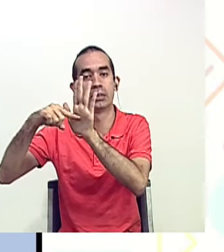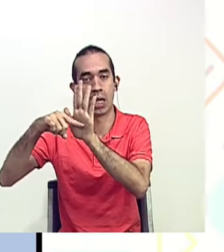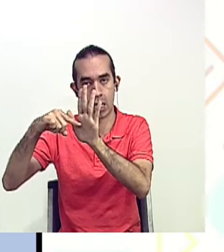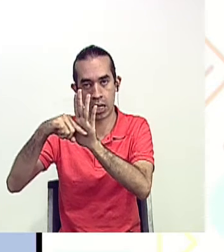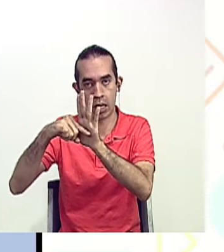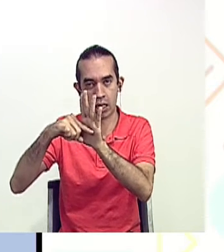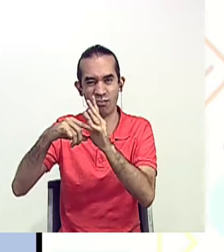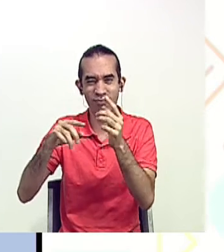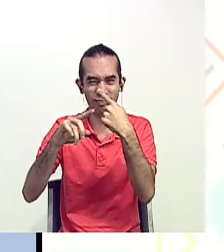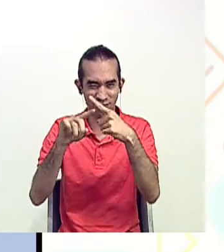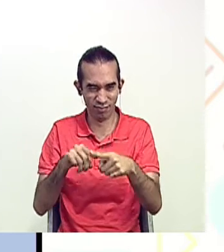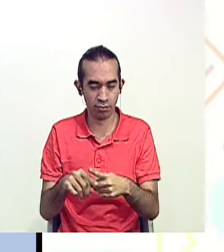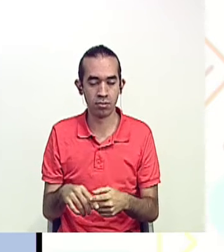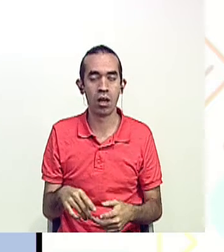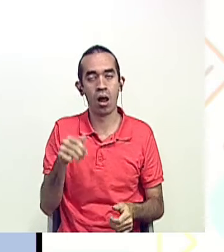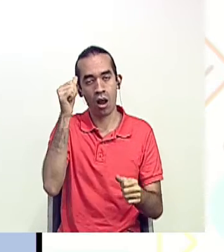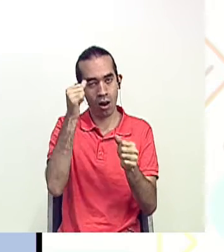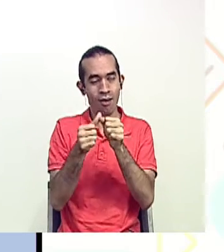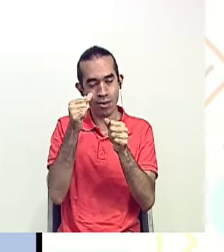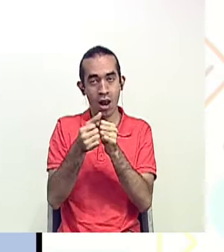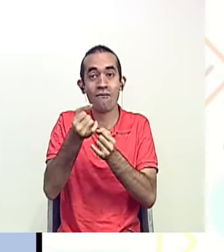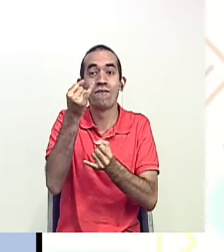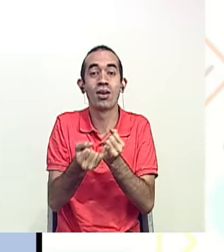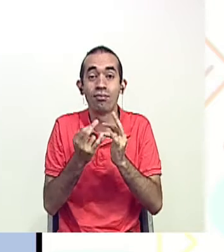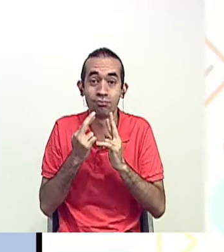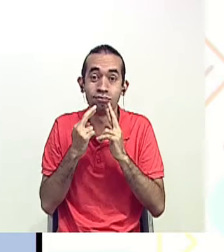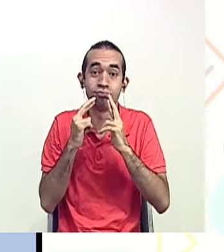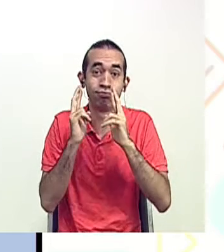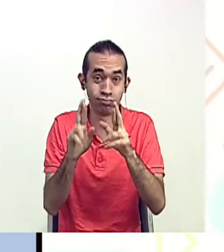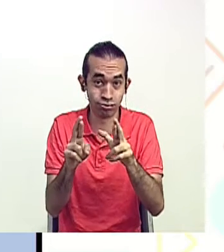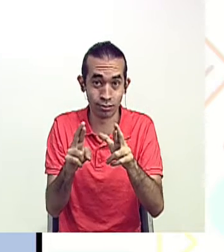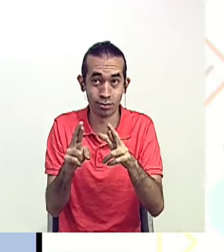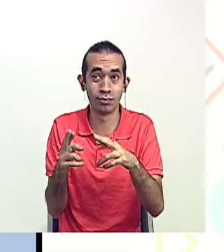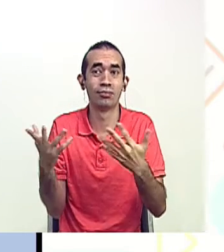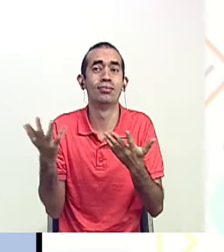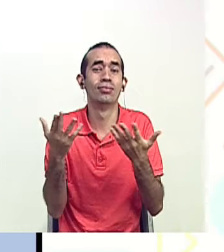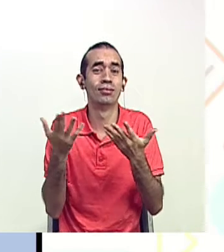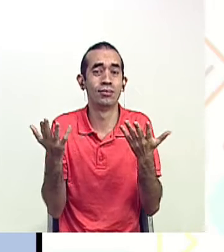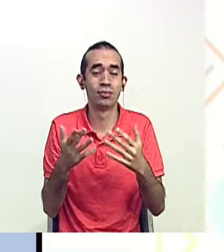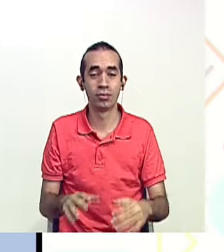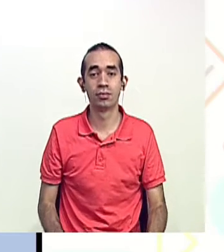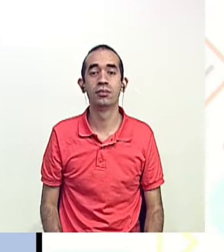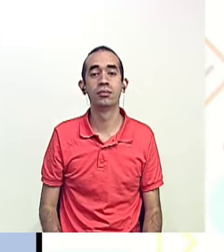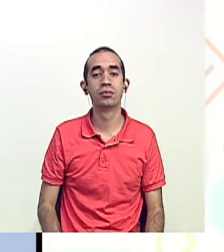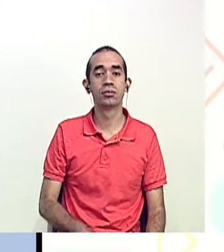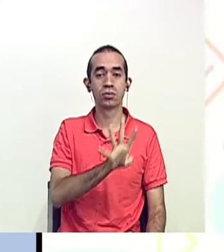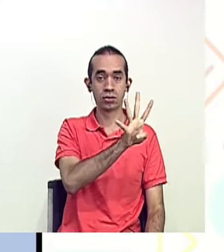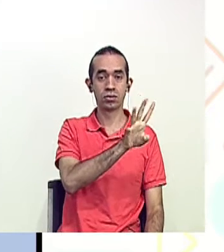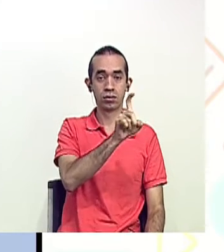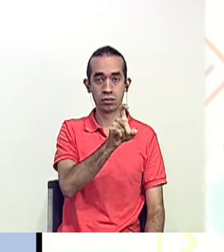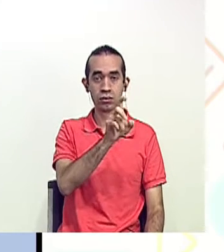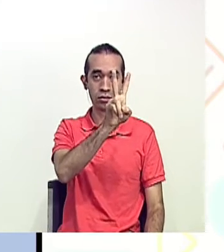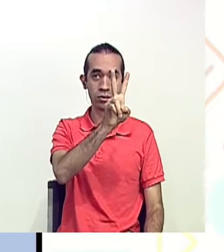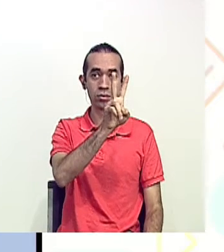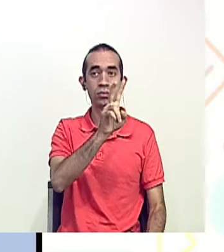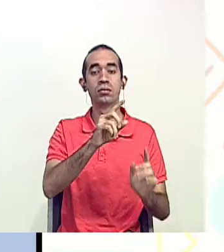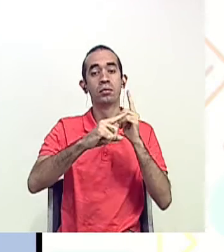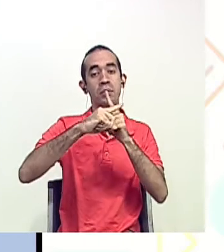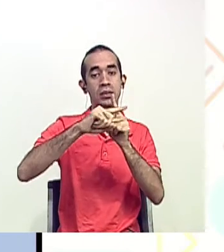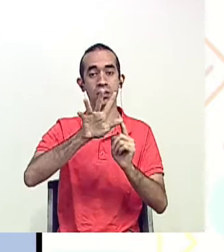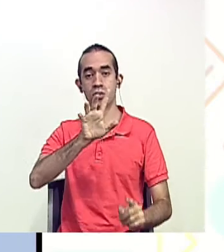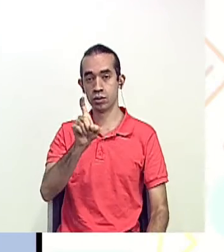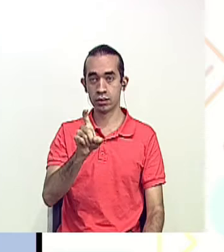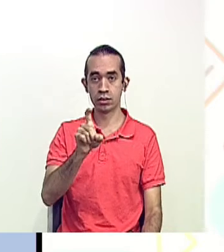Entonces, la expresión resultante final, luego de realizar cada división, corresponde a 4x2